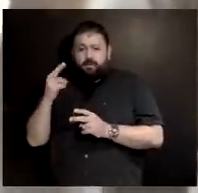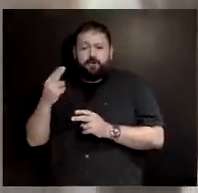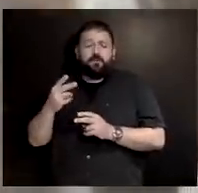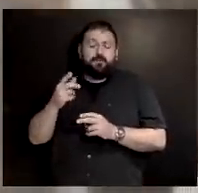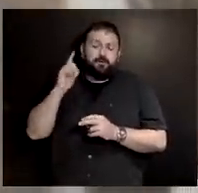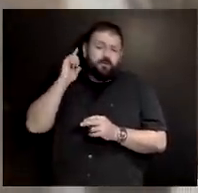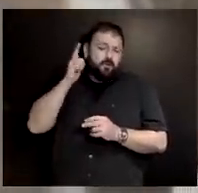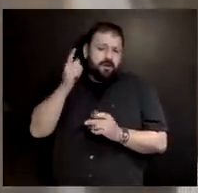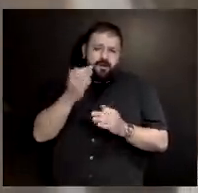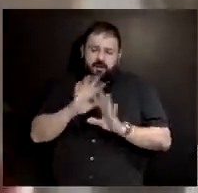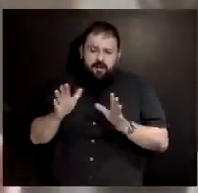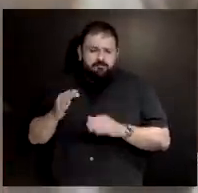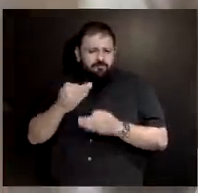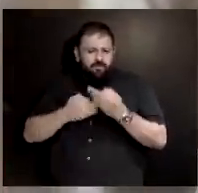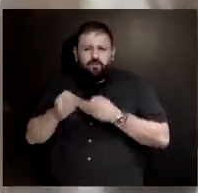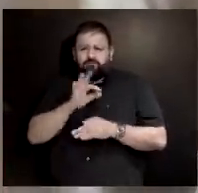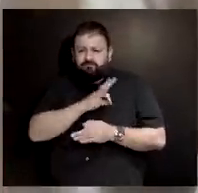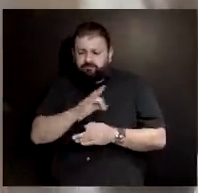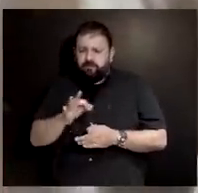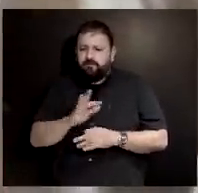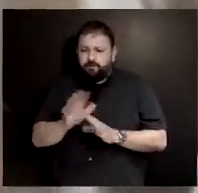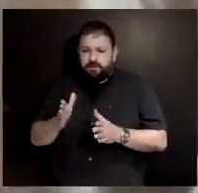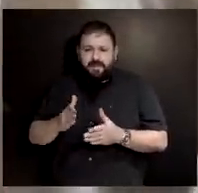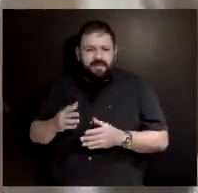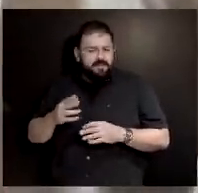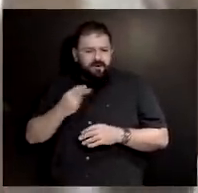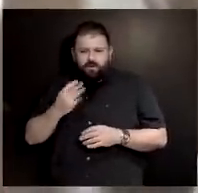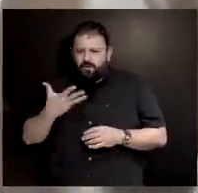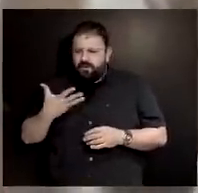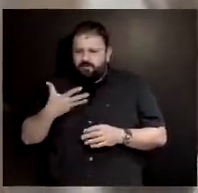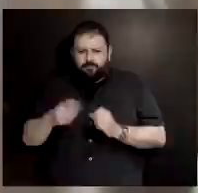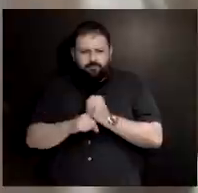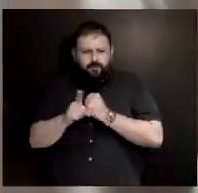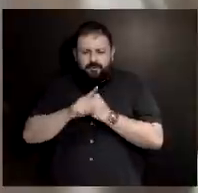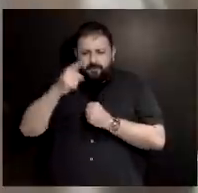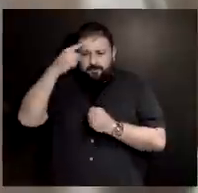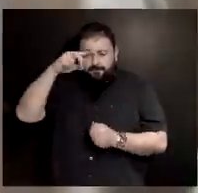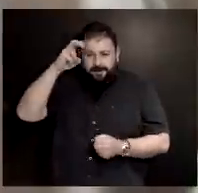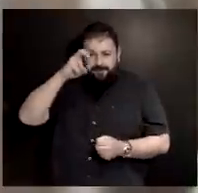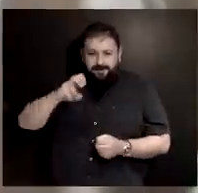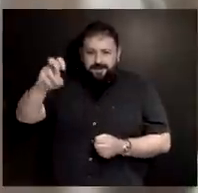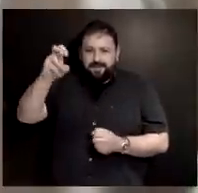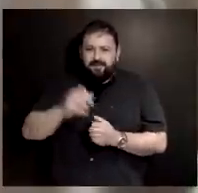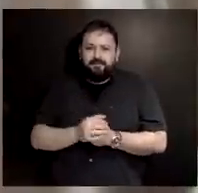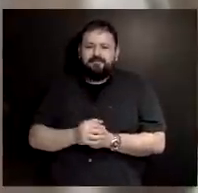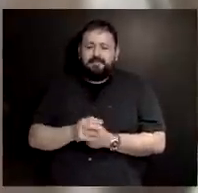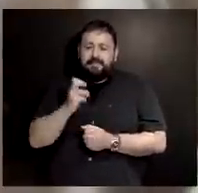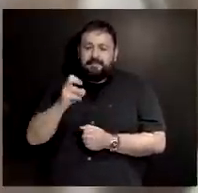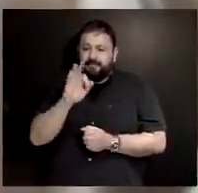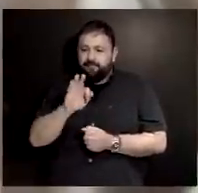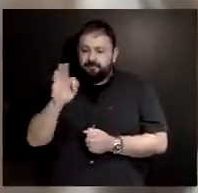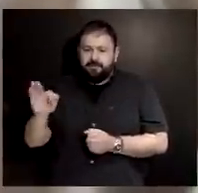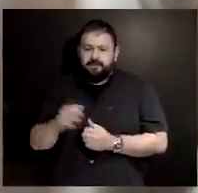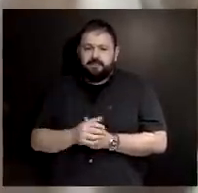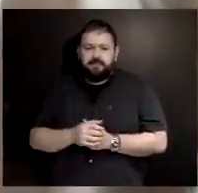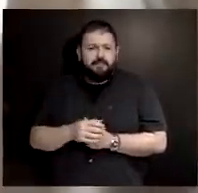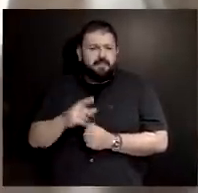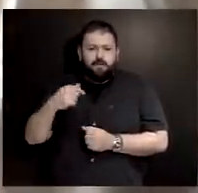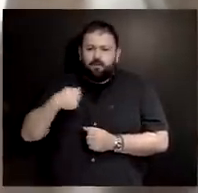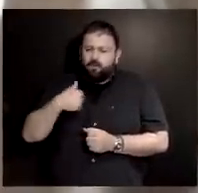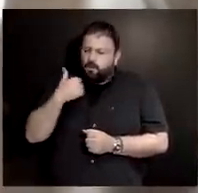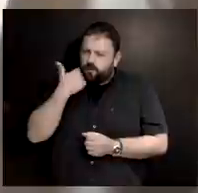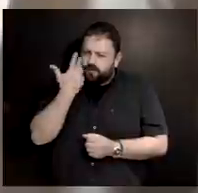finales de octubre, principios de noviembre. Ya, pues creo que no vamos a tener ningún problema para viajar en esas fechas, pero nomás quiero